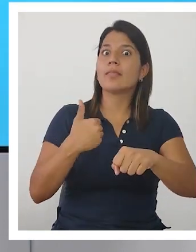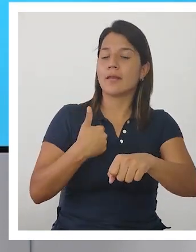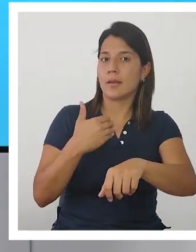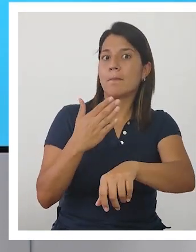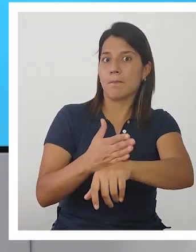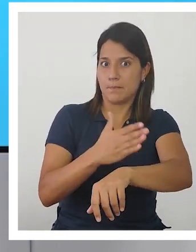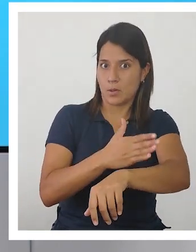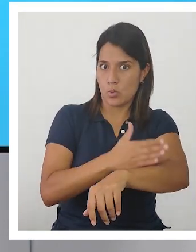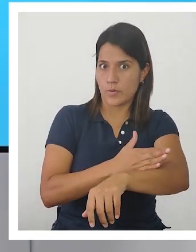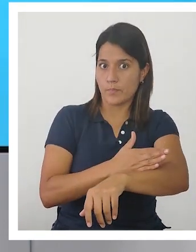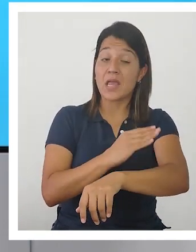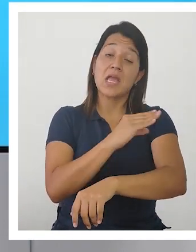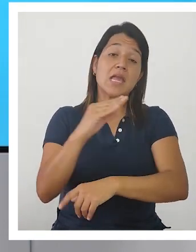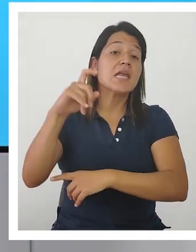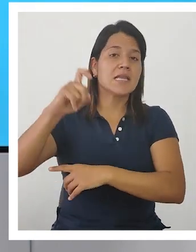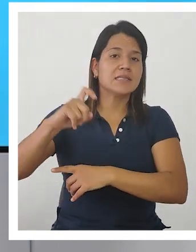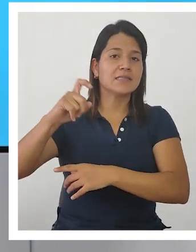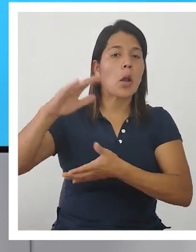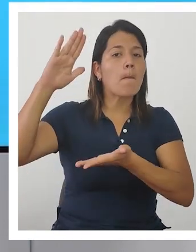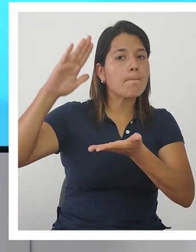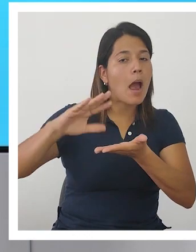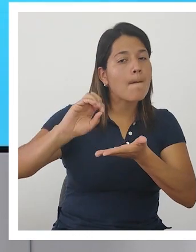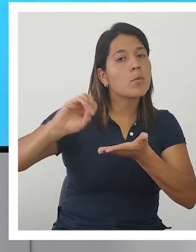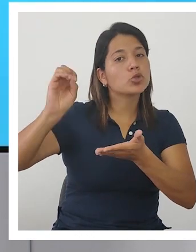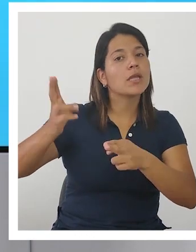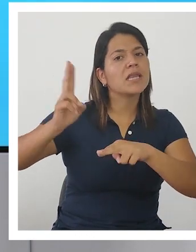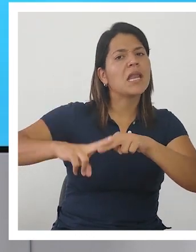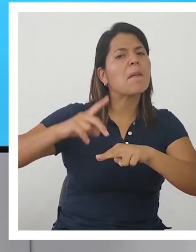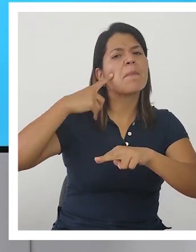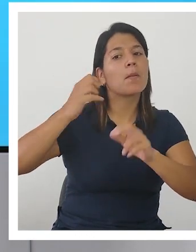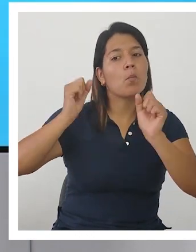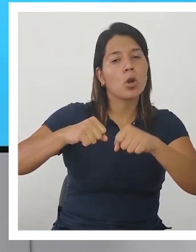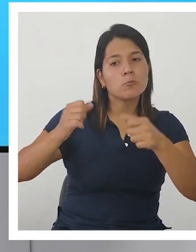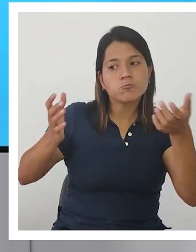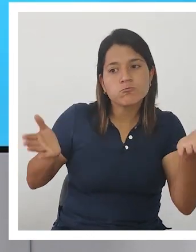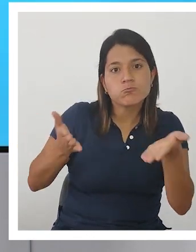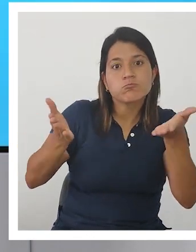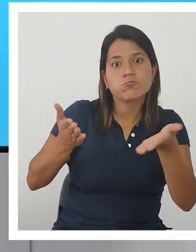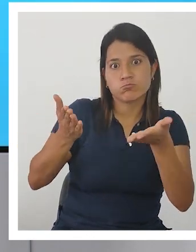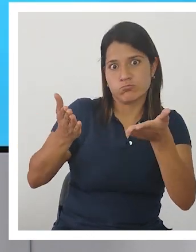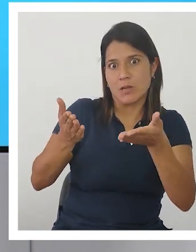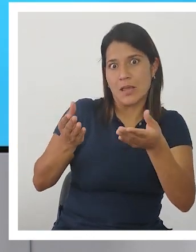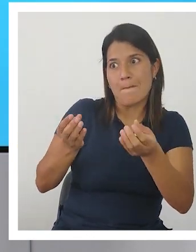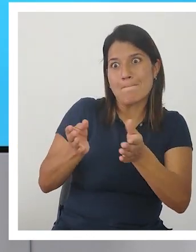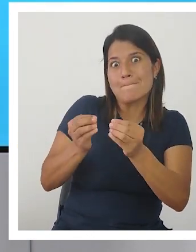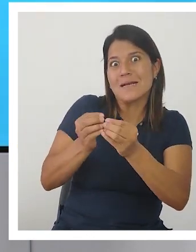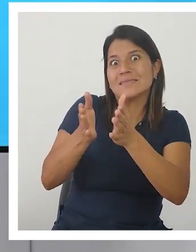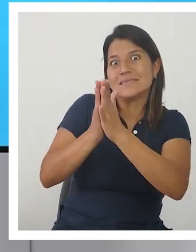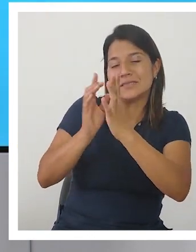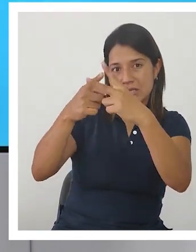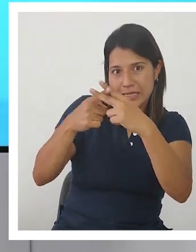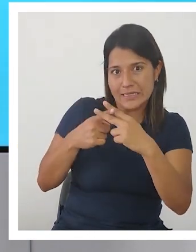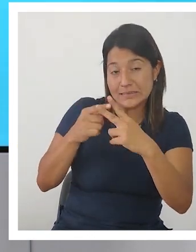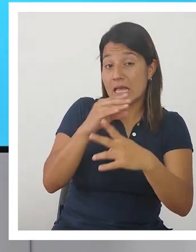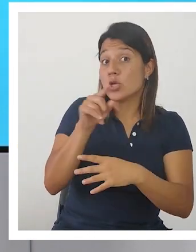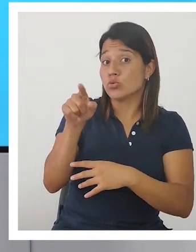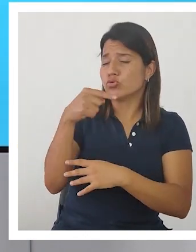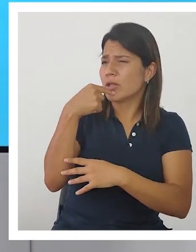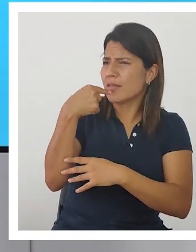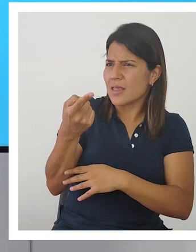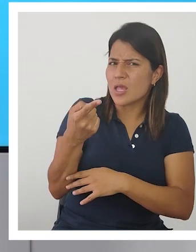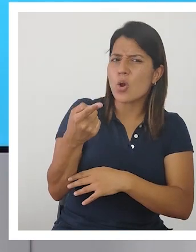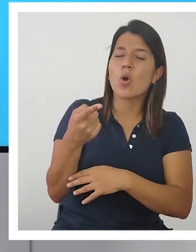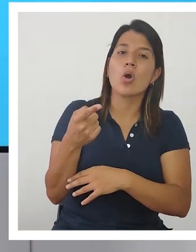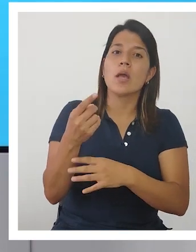Es necesario bajar las tasas de interés para incentivar los créditos, y usted planteaba el hecho de también de tener una